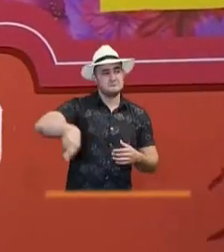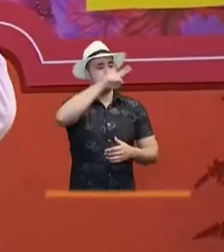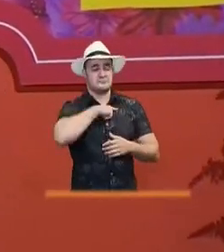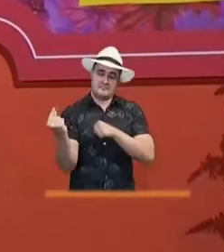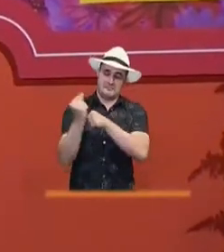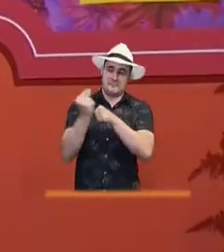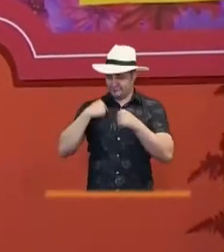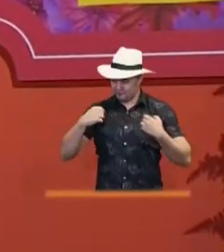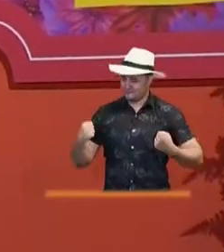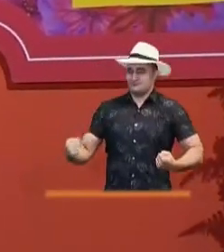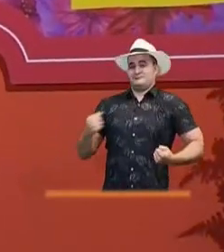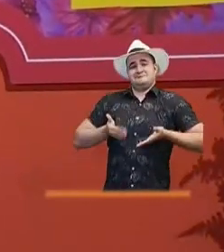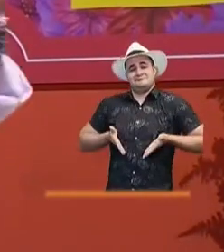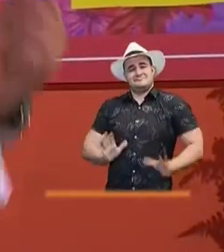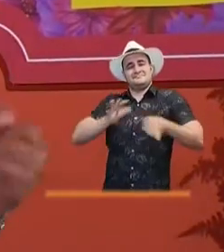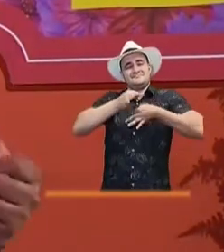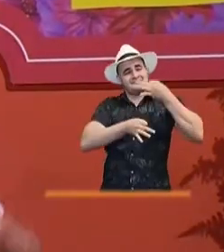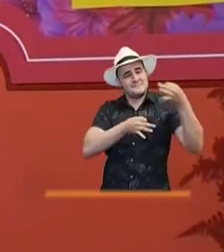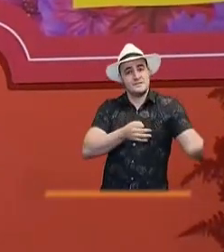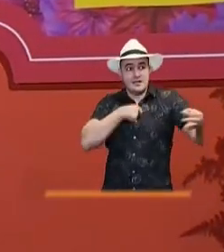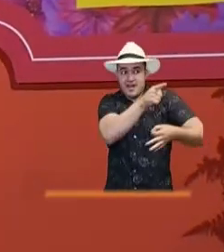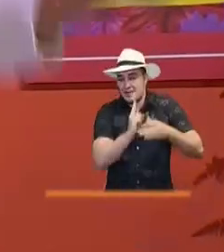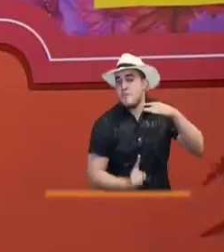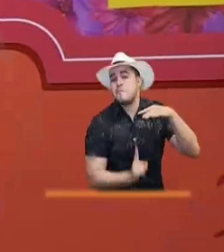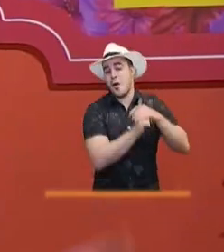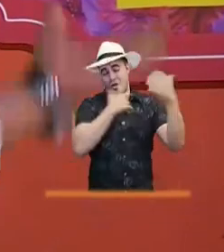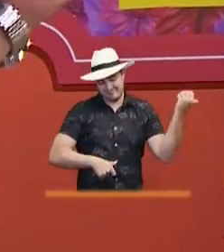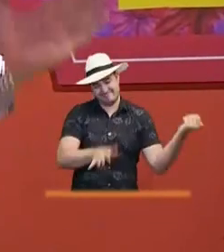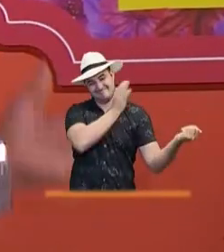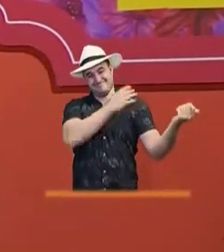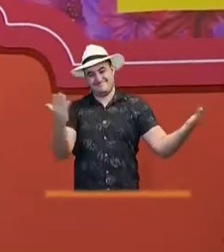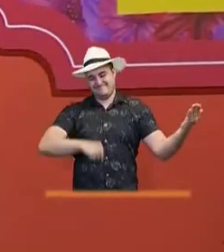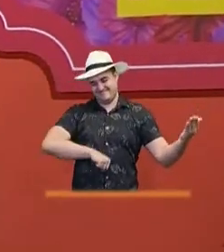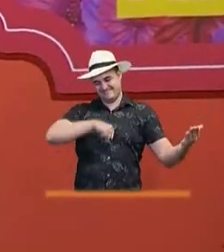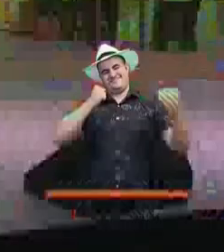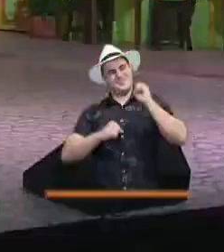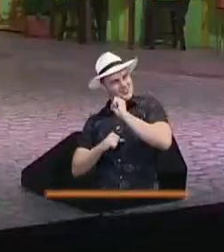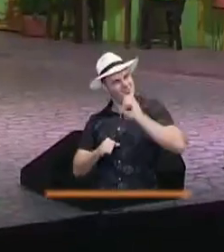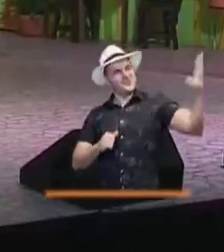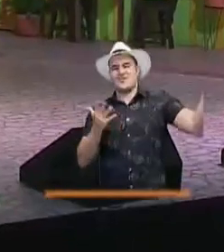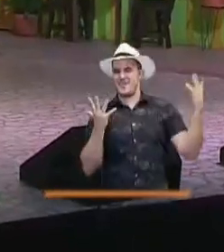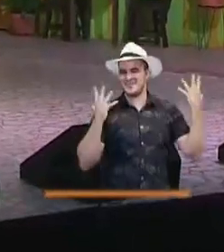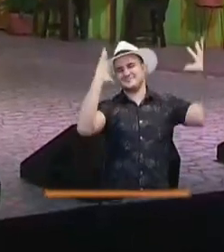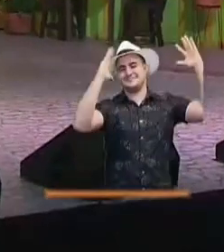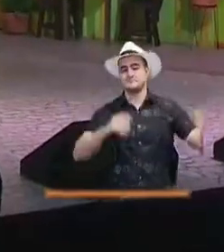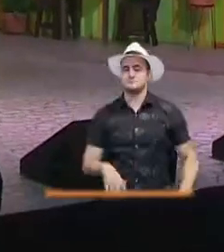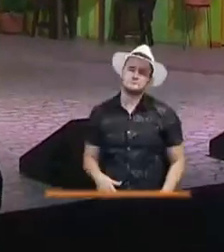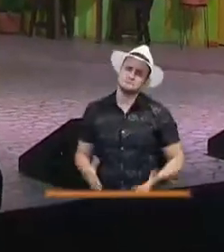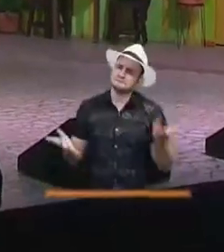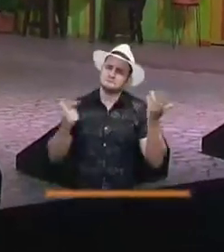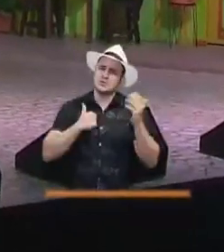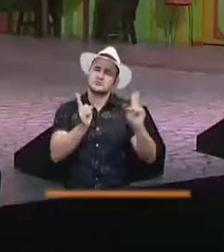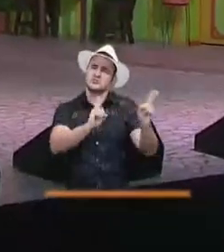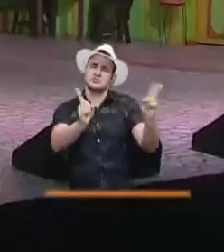moleste, de la cuna de la trova, que viva mi suroeste. Yo no soy